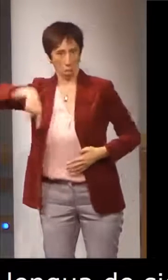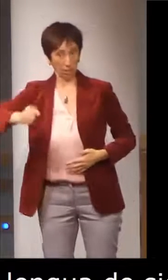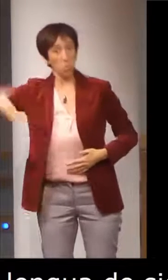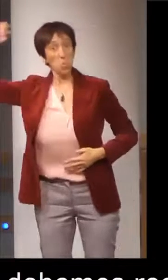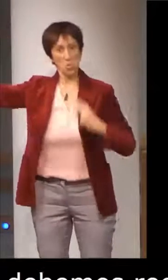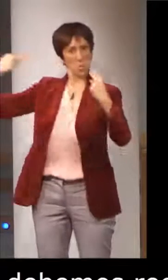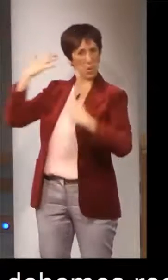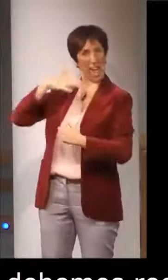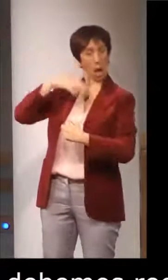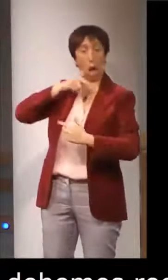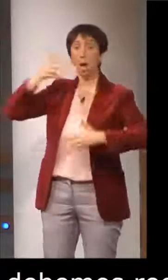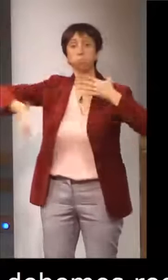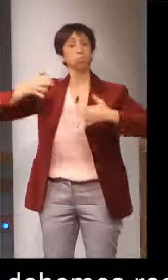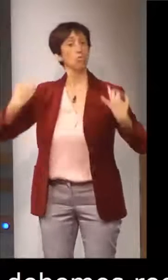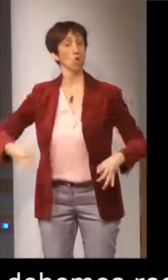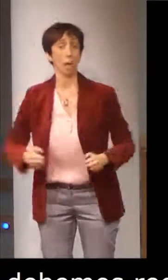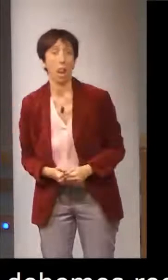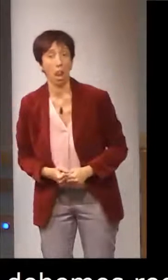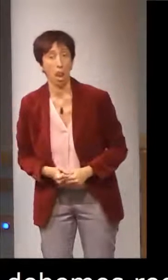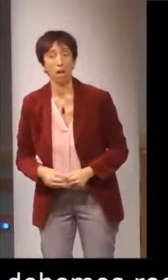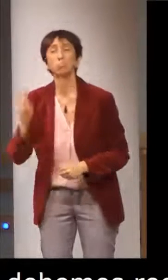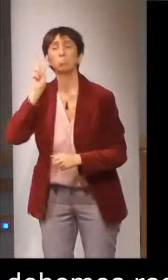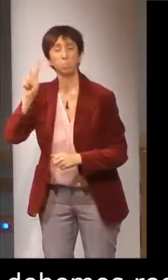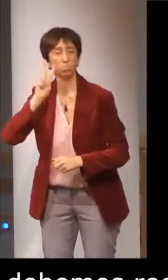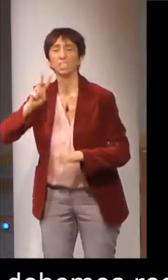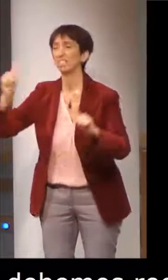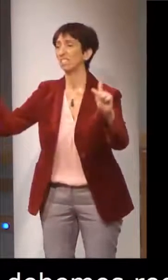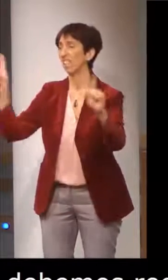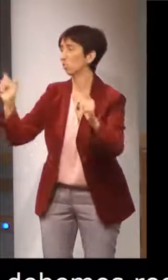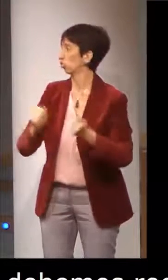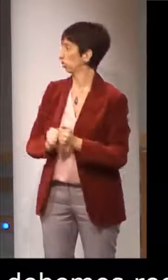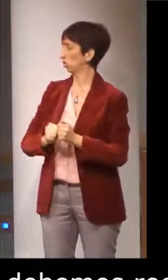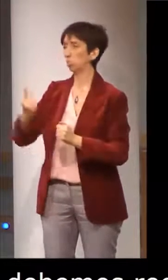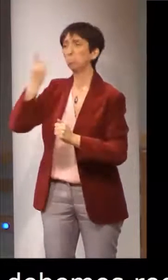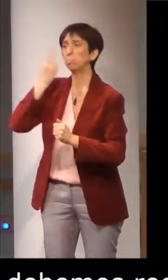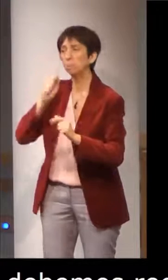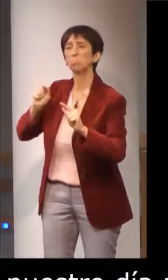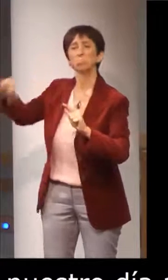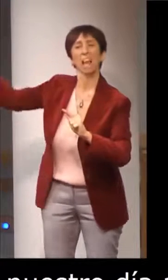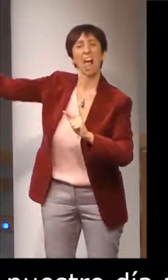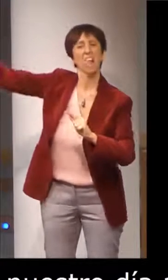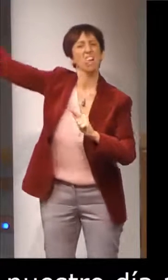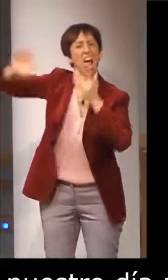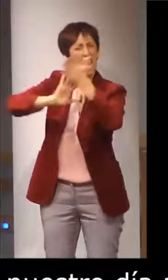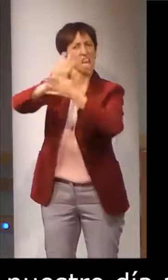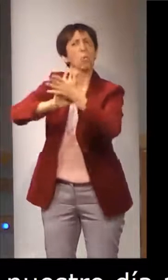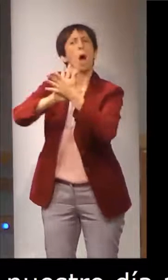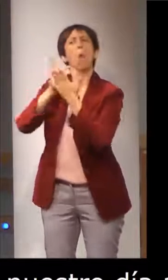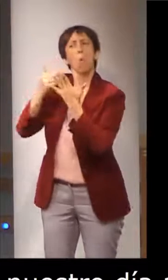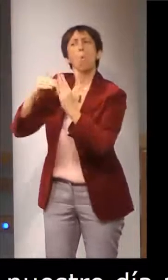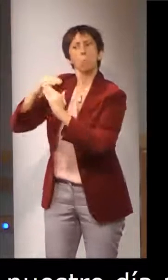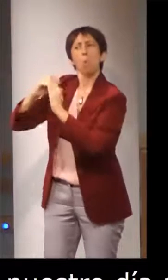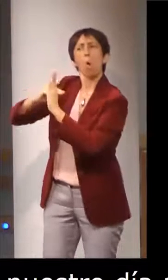en nuestro día a día, vemos que también la sociedad nos percibe y perciba nuestra lengua como algo normal.